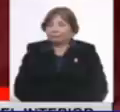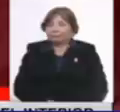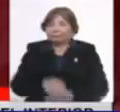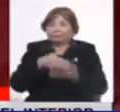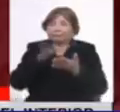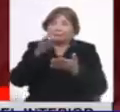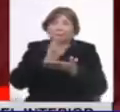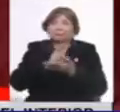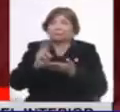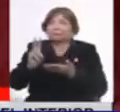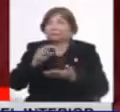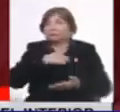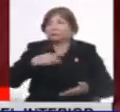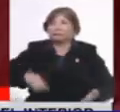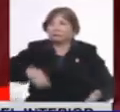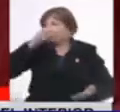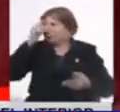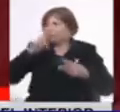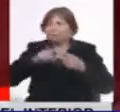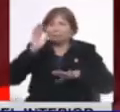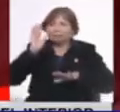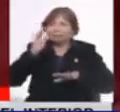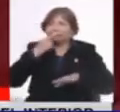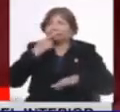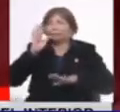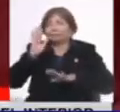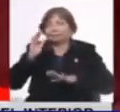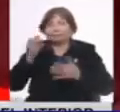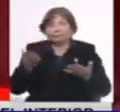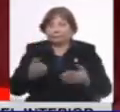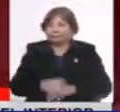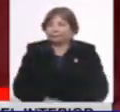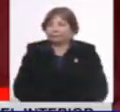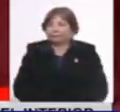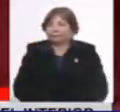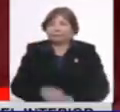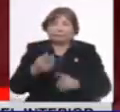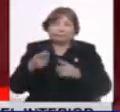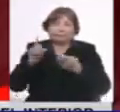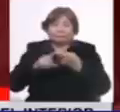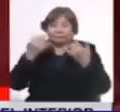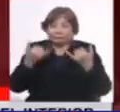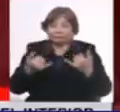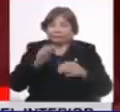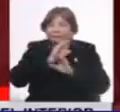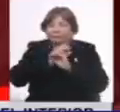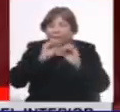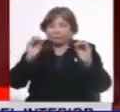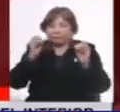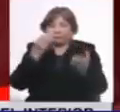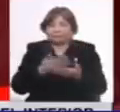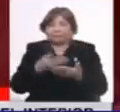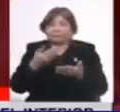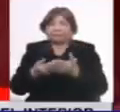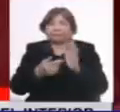vacar al presidente de la República desde que juramentó el cargo, ¿no?, hasta la actualidad, sin ninguna